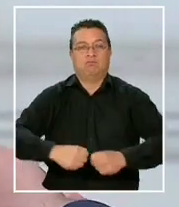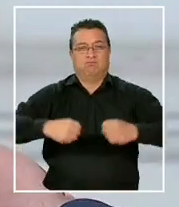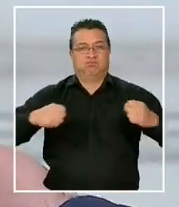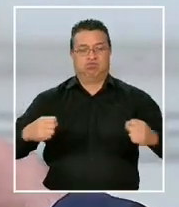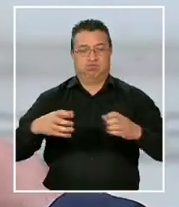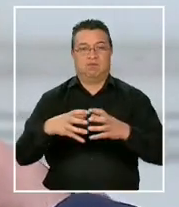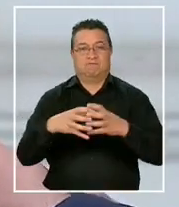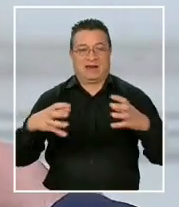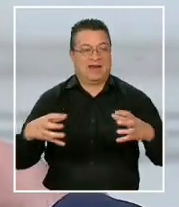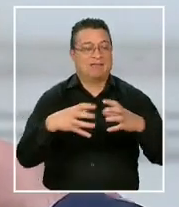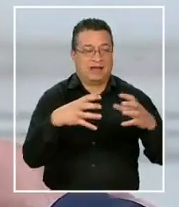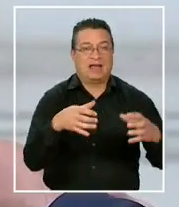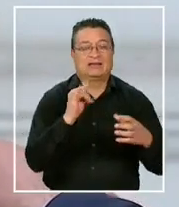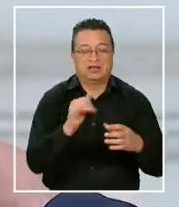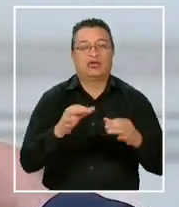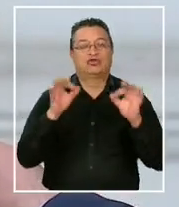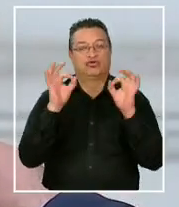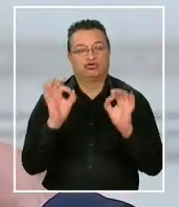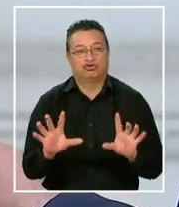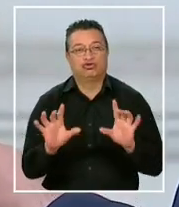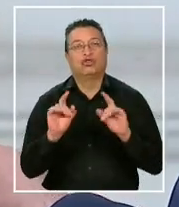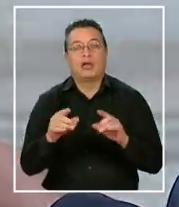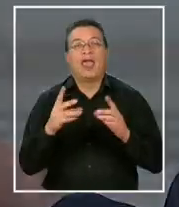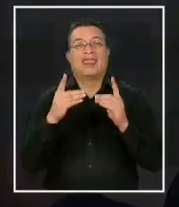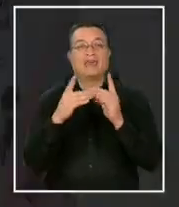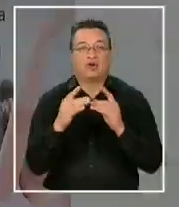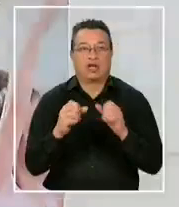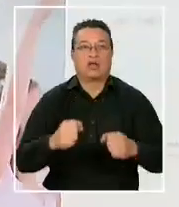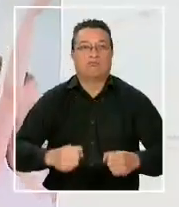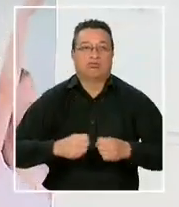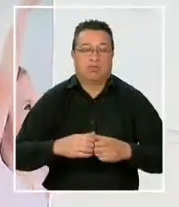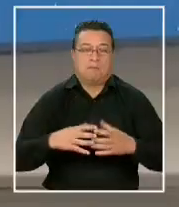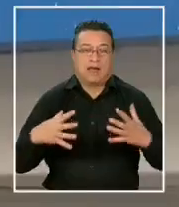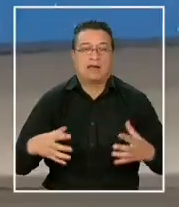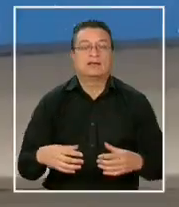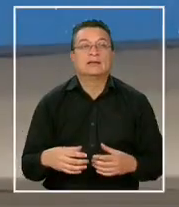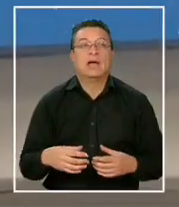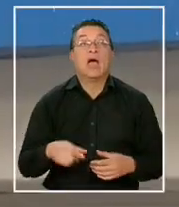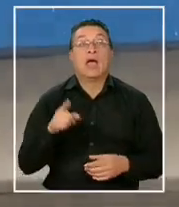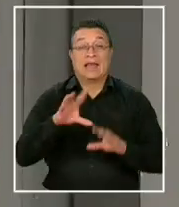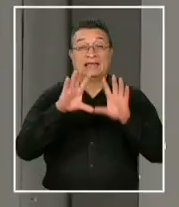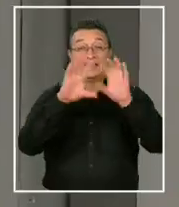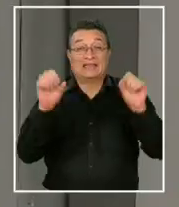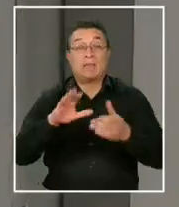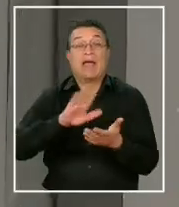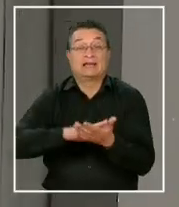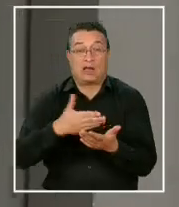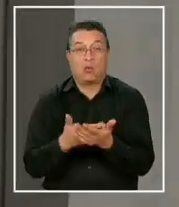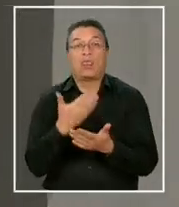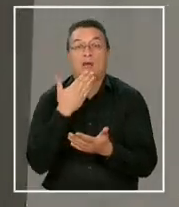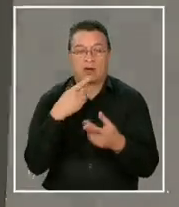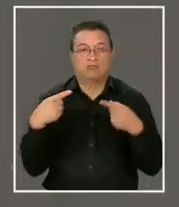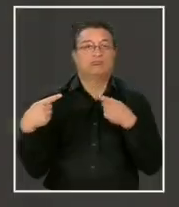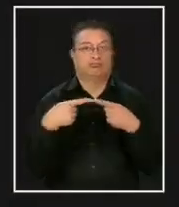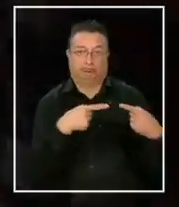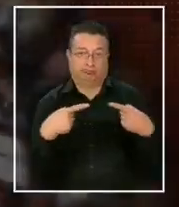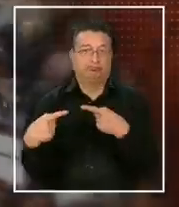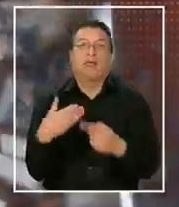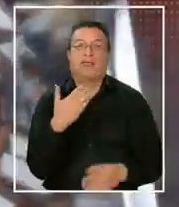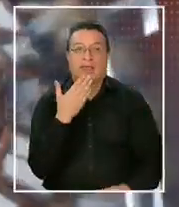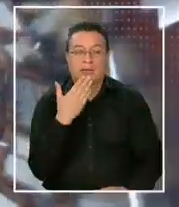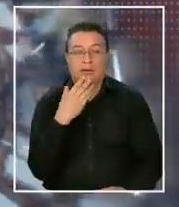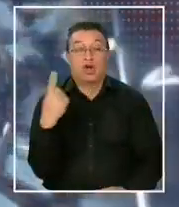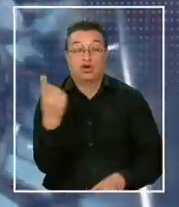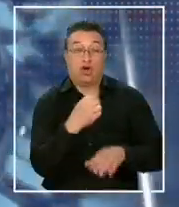robustos y ir consolidando y fortaleciendo la democracia que tenemos. El posible sistema de salud también ha provocado debate y diferencias.